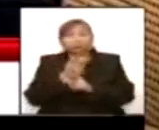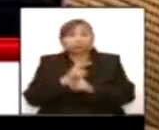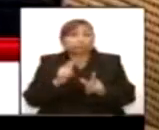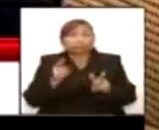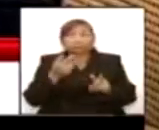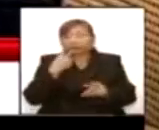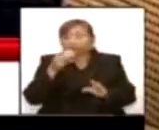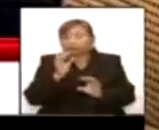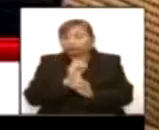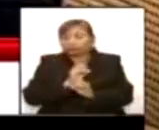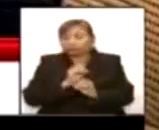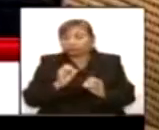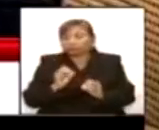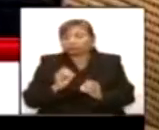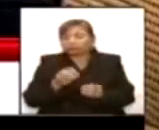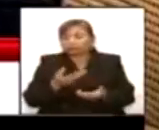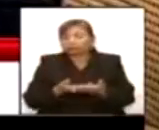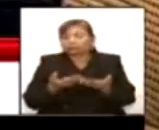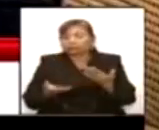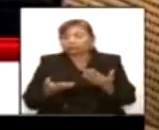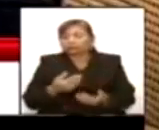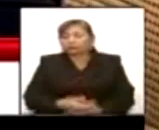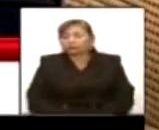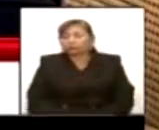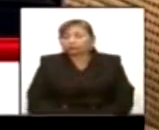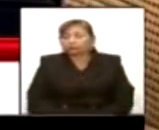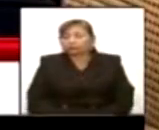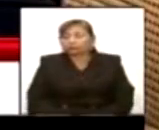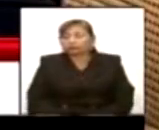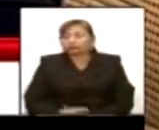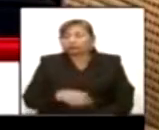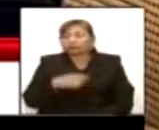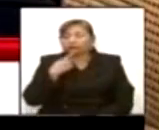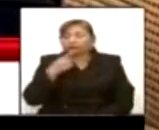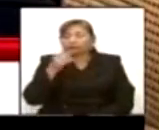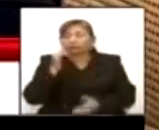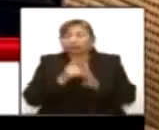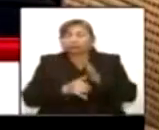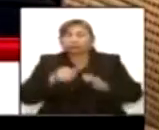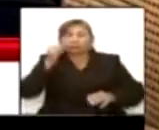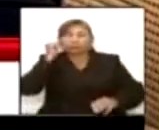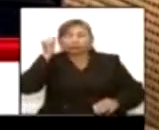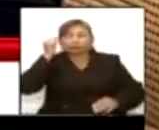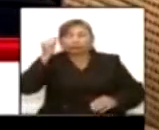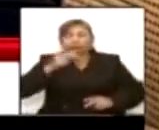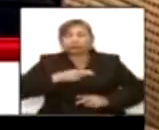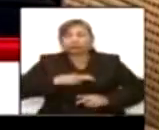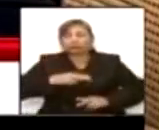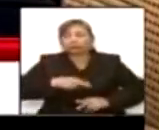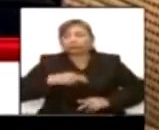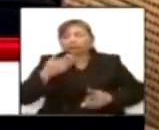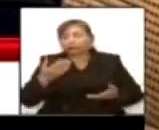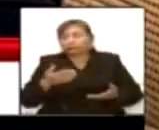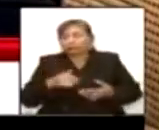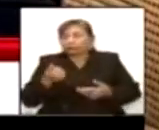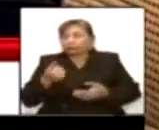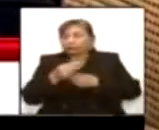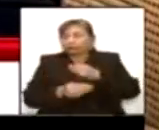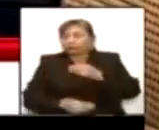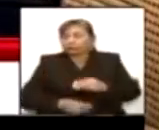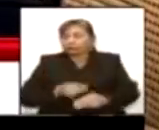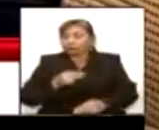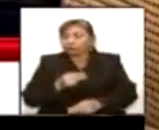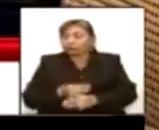nadie dice nada. Bueno, claro, pues solamente se violan los derechos humanos en el Perú, en ninguna otra parte del